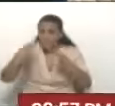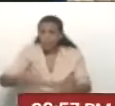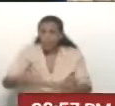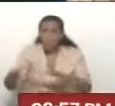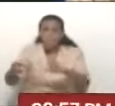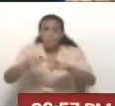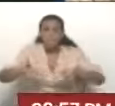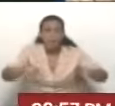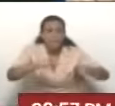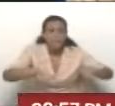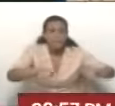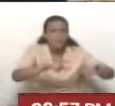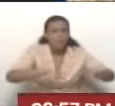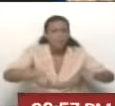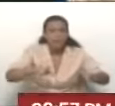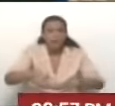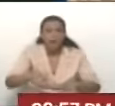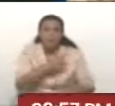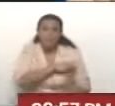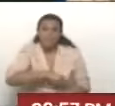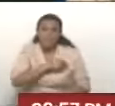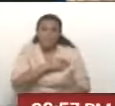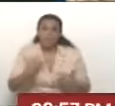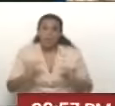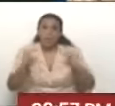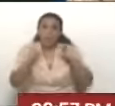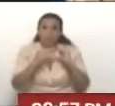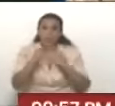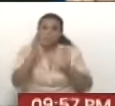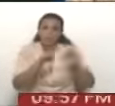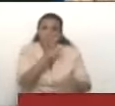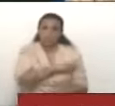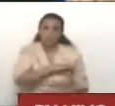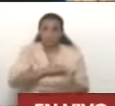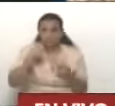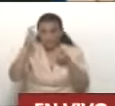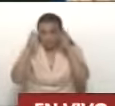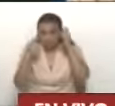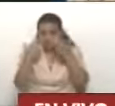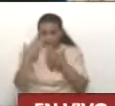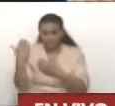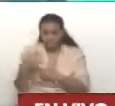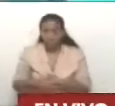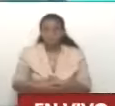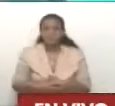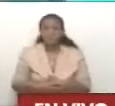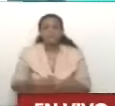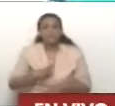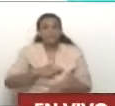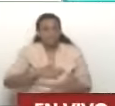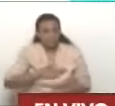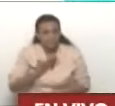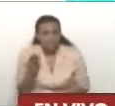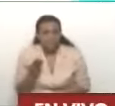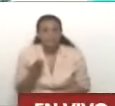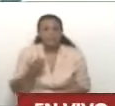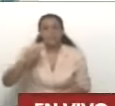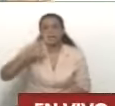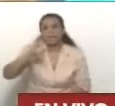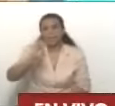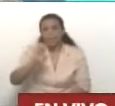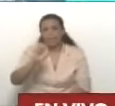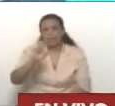estos espacios donde va a llegar la gran misión Igualdad y Justicia Social. Correcto. También quiero, aquí está Ernesto